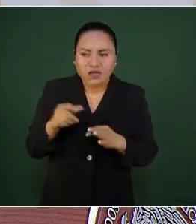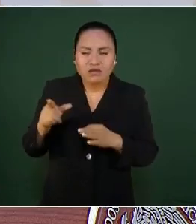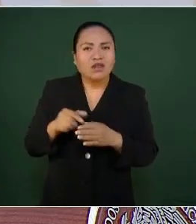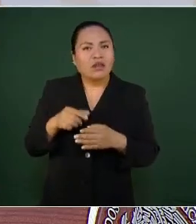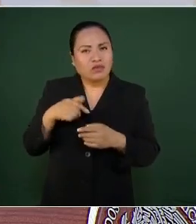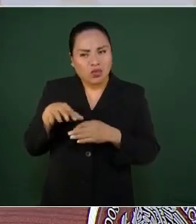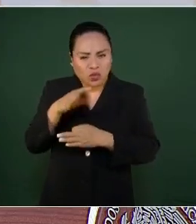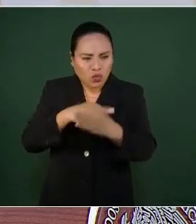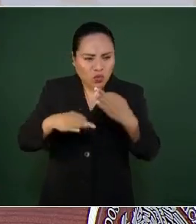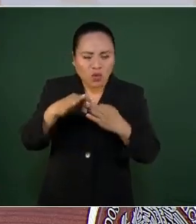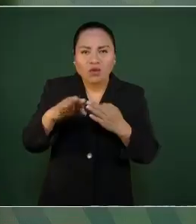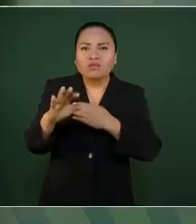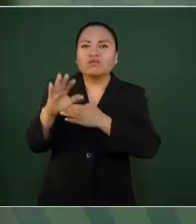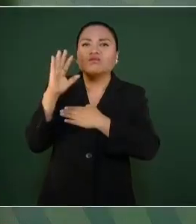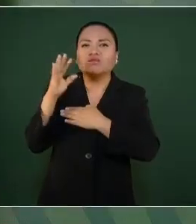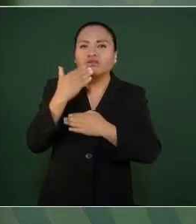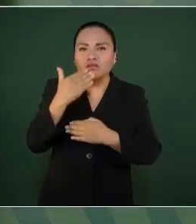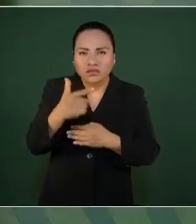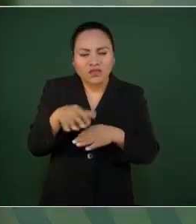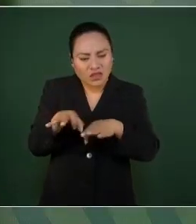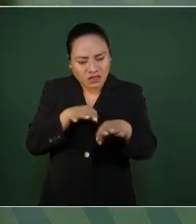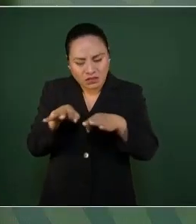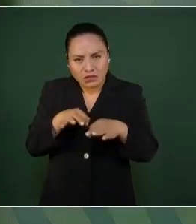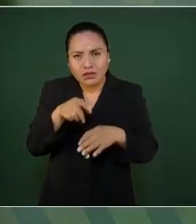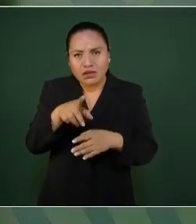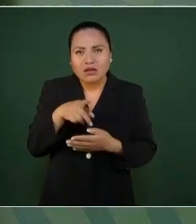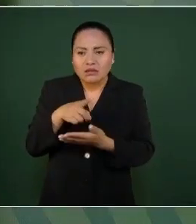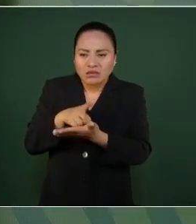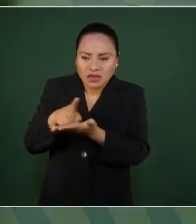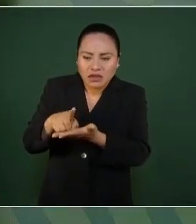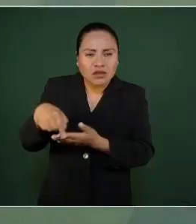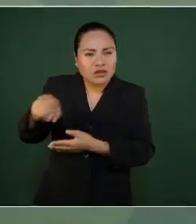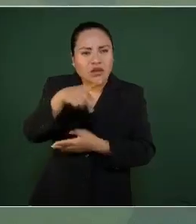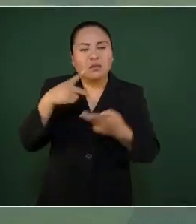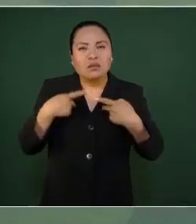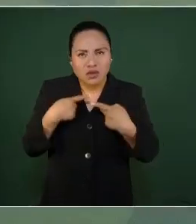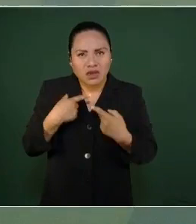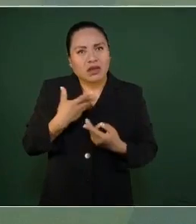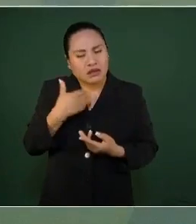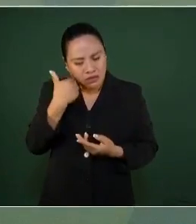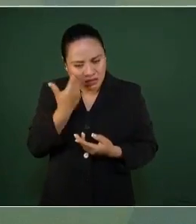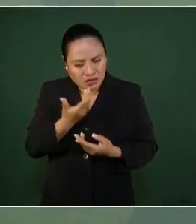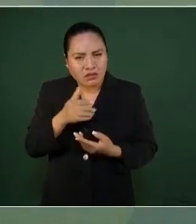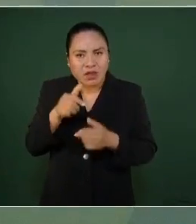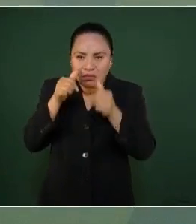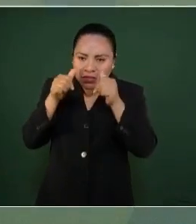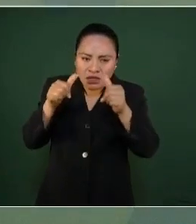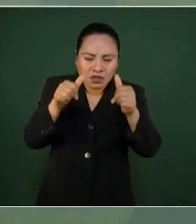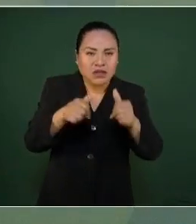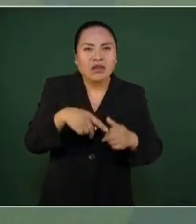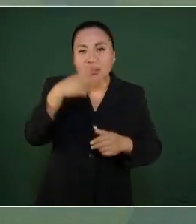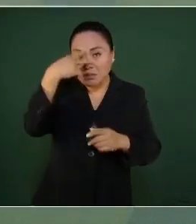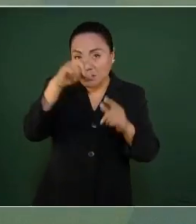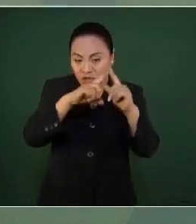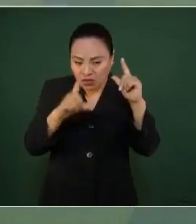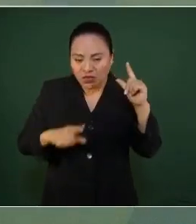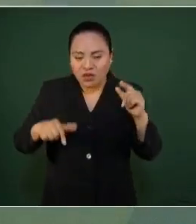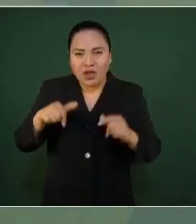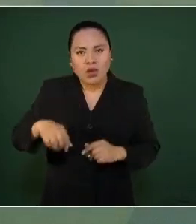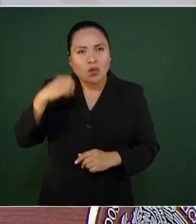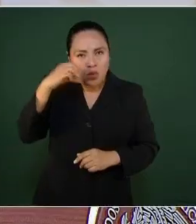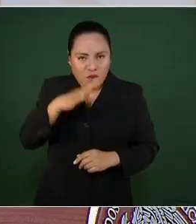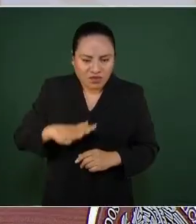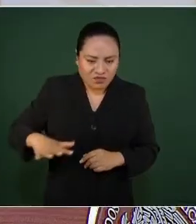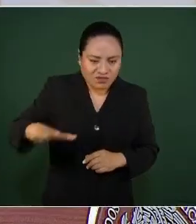de garantizar el ejercicio de derecho a la salud de todas y todos los mexicanos. En Oaxaca,